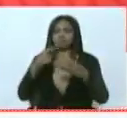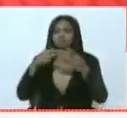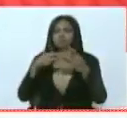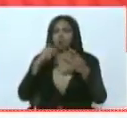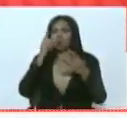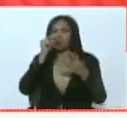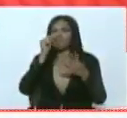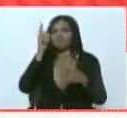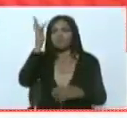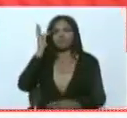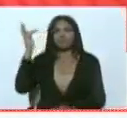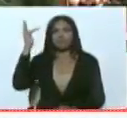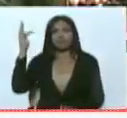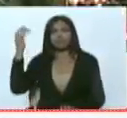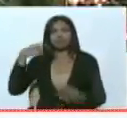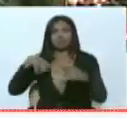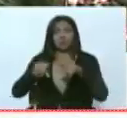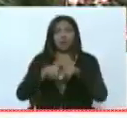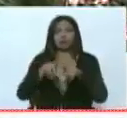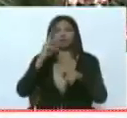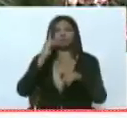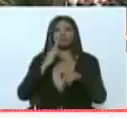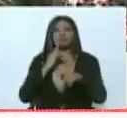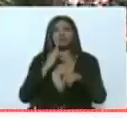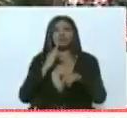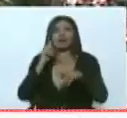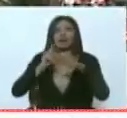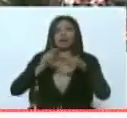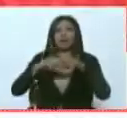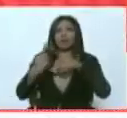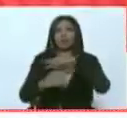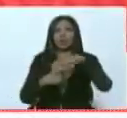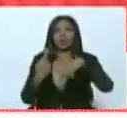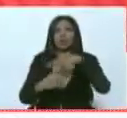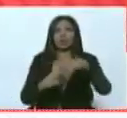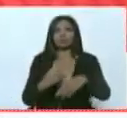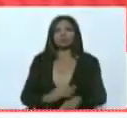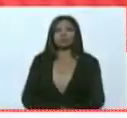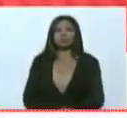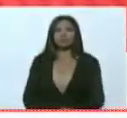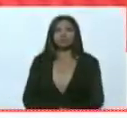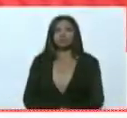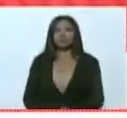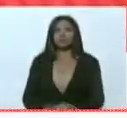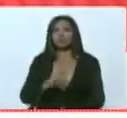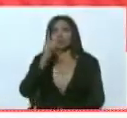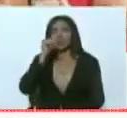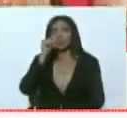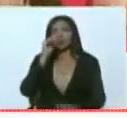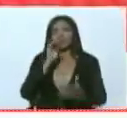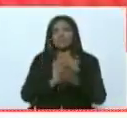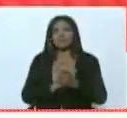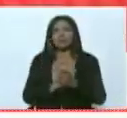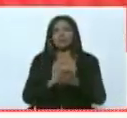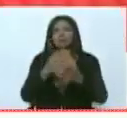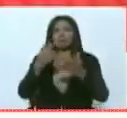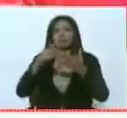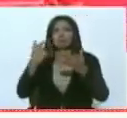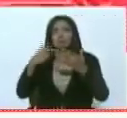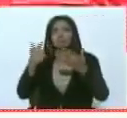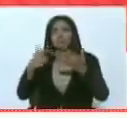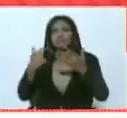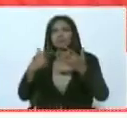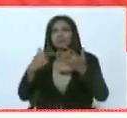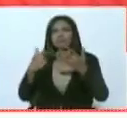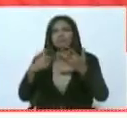el Simón Rodríguez Negro de la Revolución. Rodolfo Crespo, compañero, Kendry Figueredo,